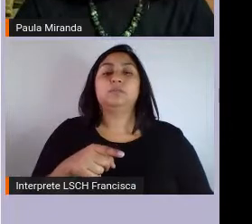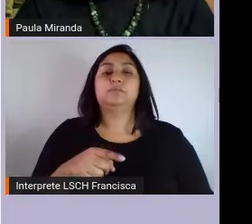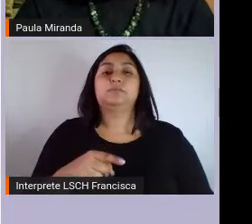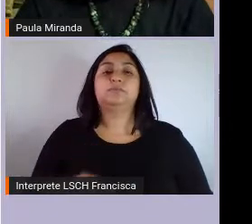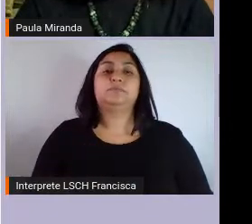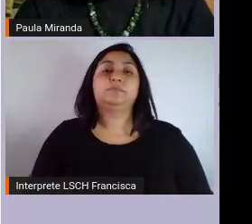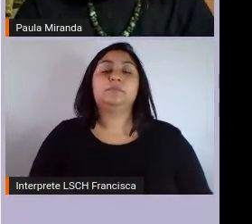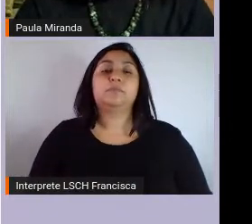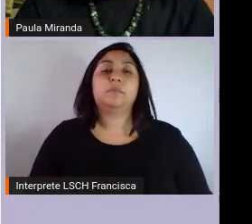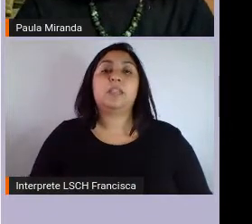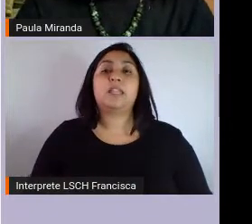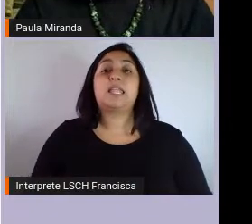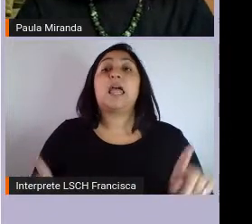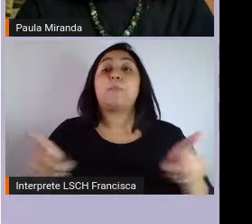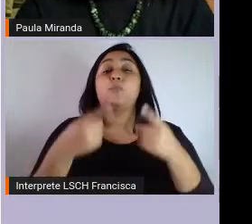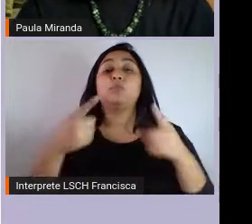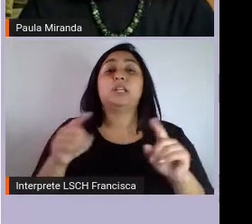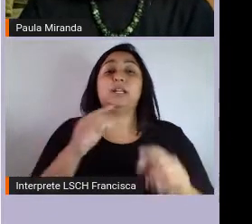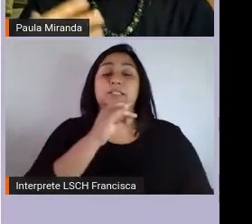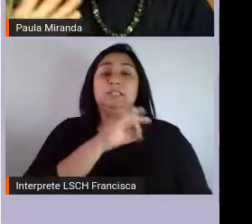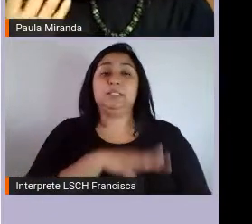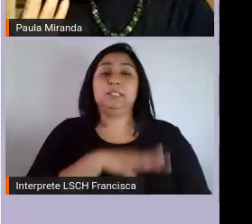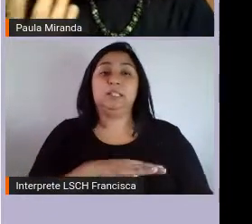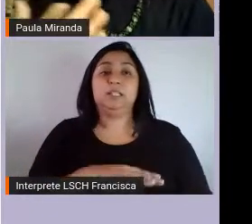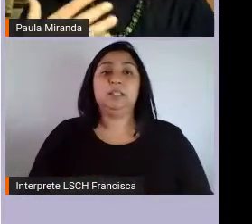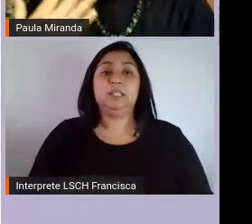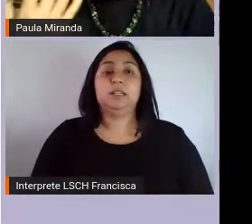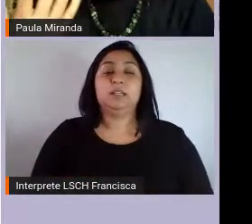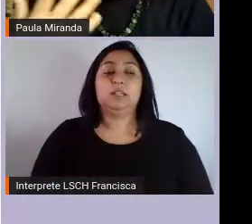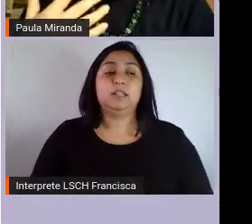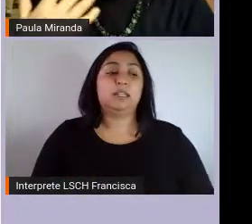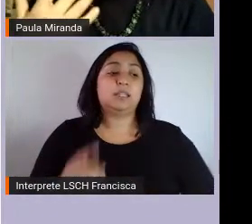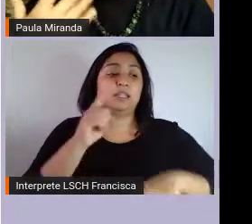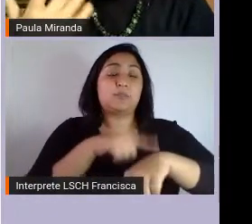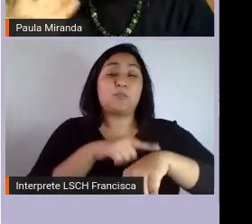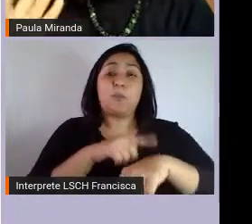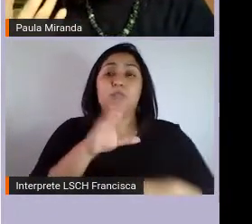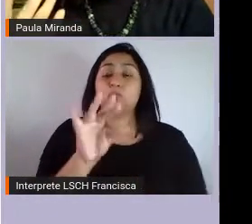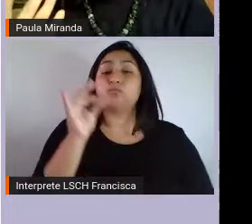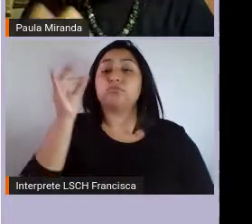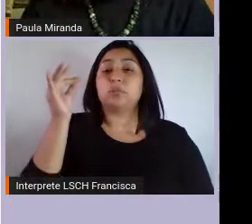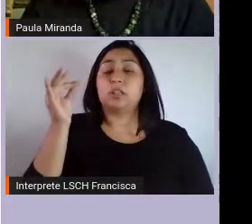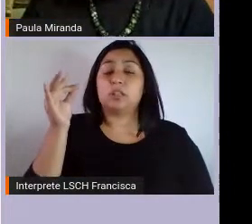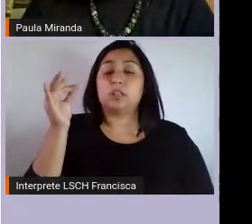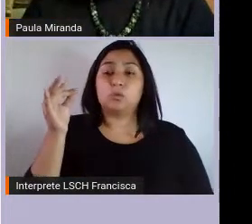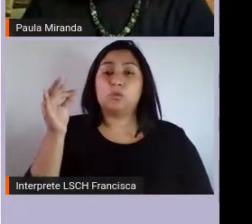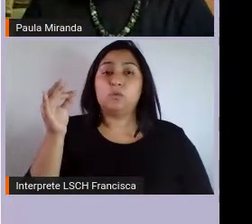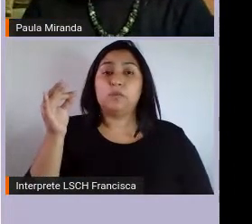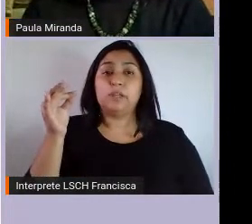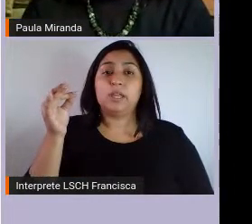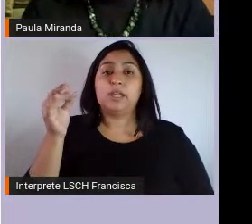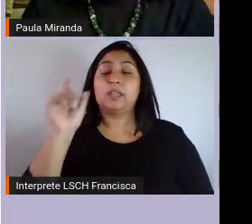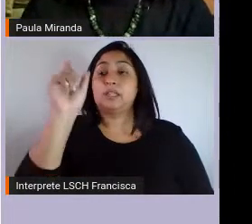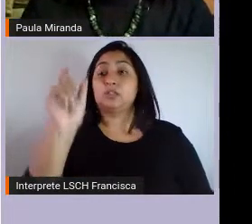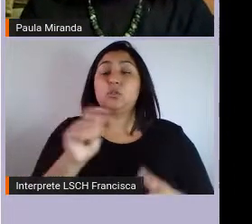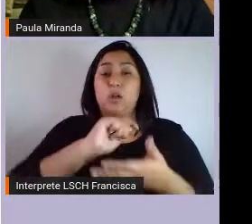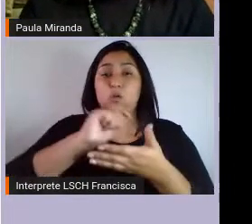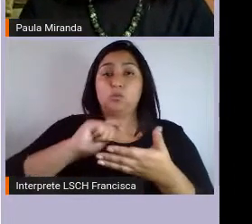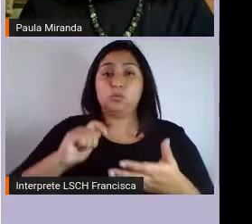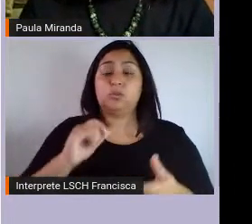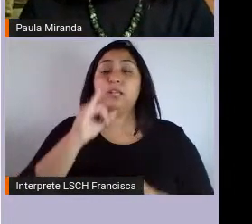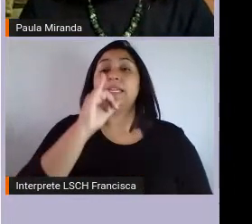momento, entonces, hay un recorte de prensa, es cuando Violeta descubre en esos cantores, ahí aparece Isaías